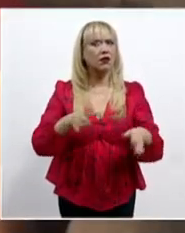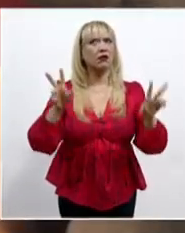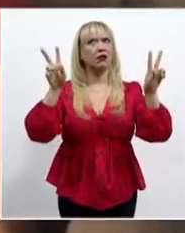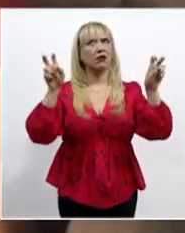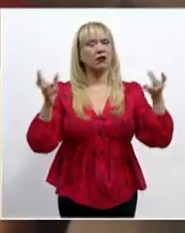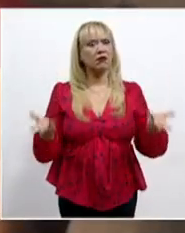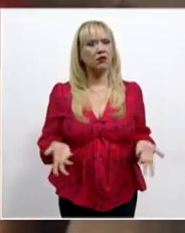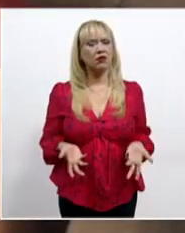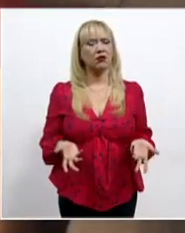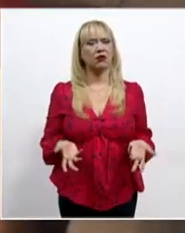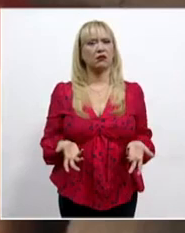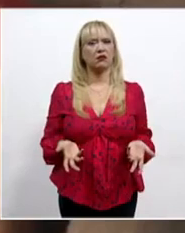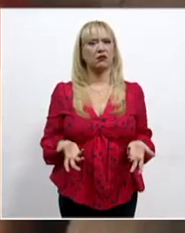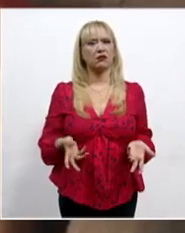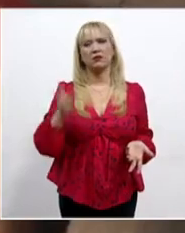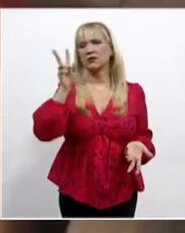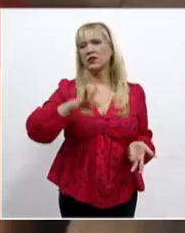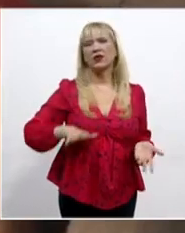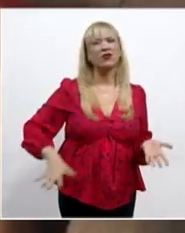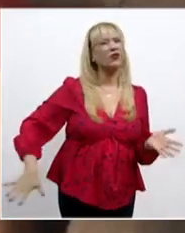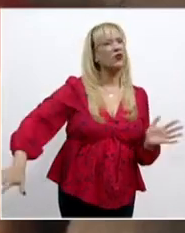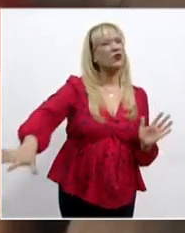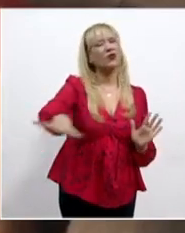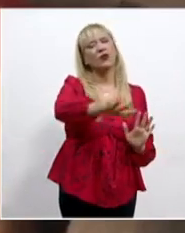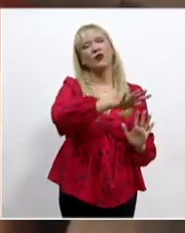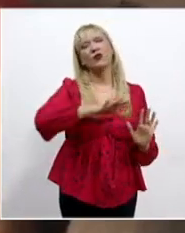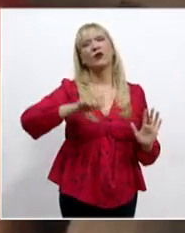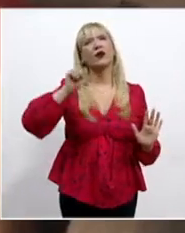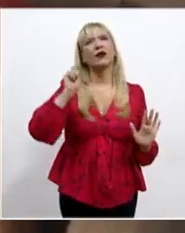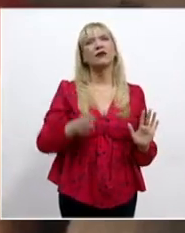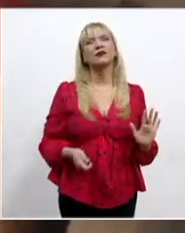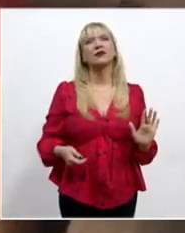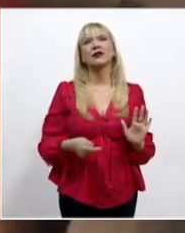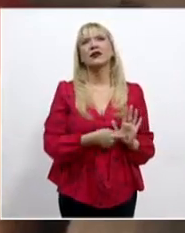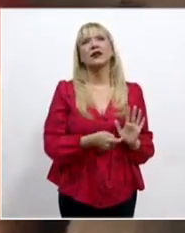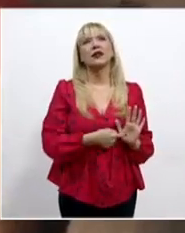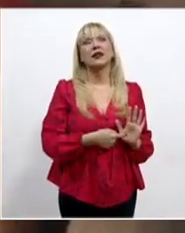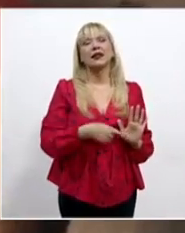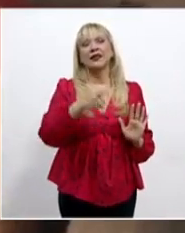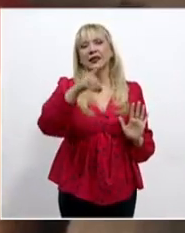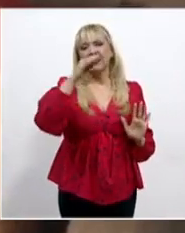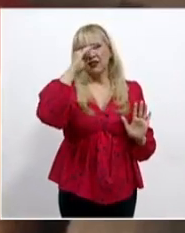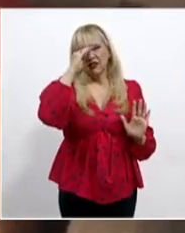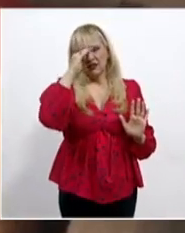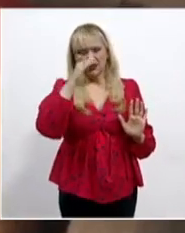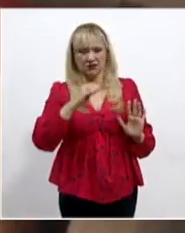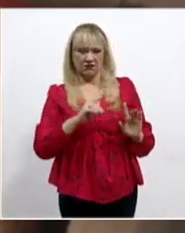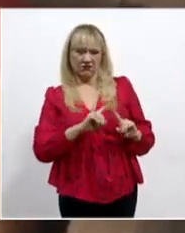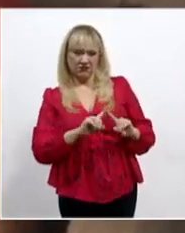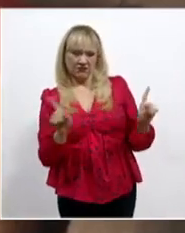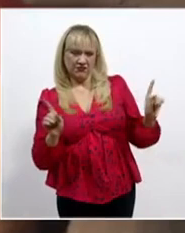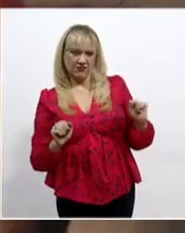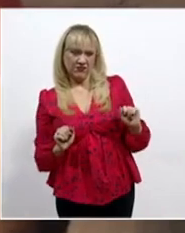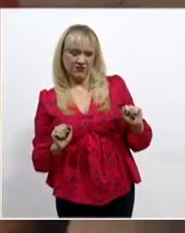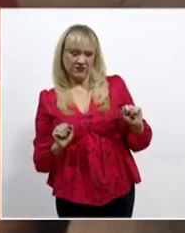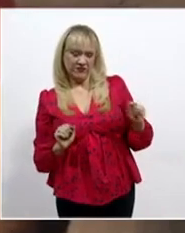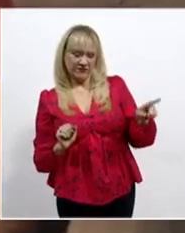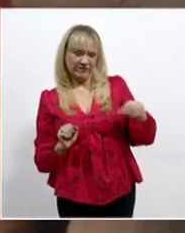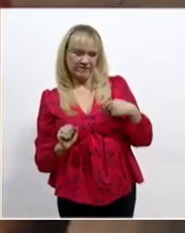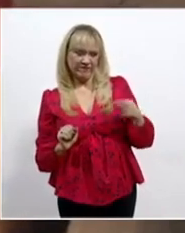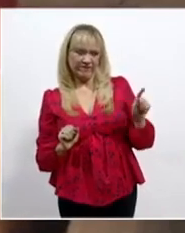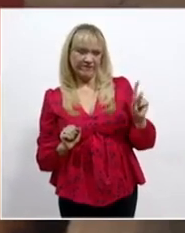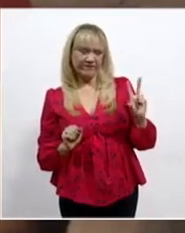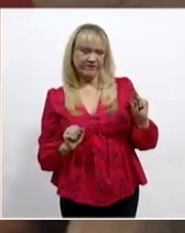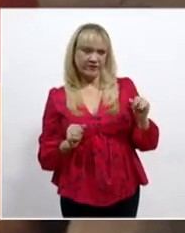Es decir, todo aquello que rechaza a lo que consideras distinto y diferente, que no eres empático, es